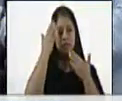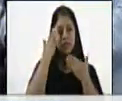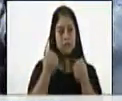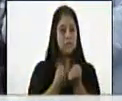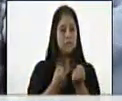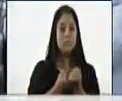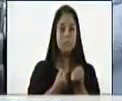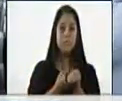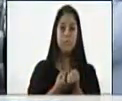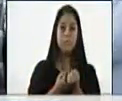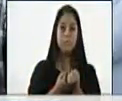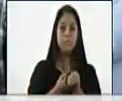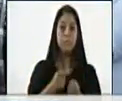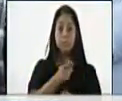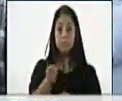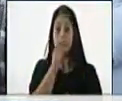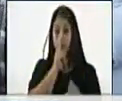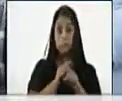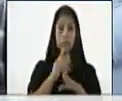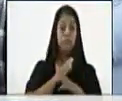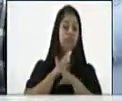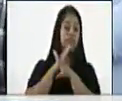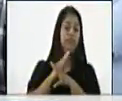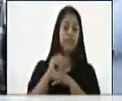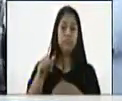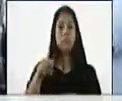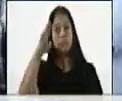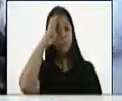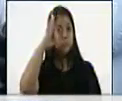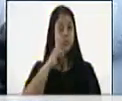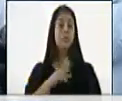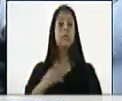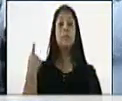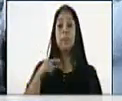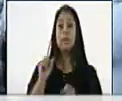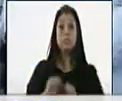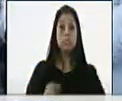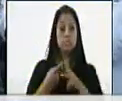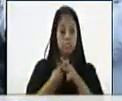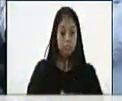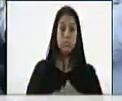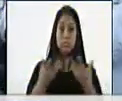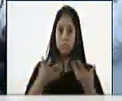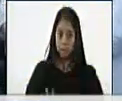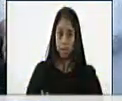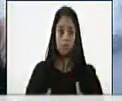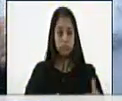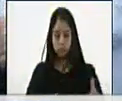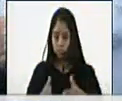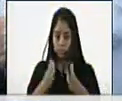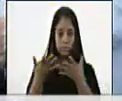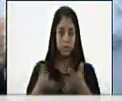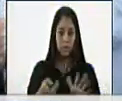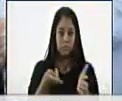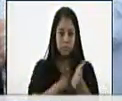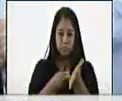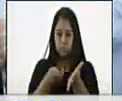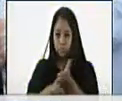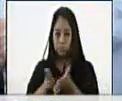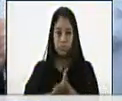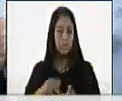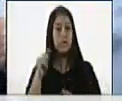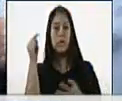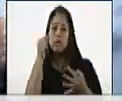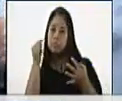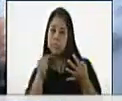dado con la seguridad de la policía para que podamos principiar a tomar debida nota de todo lo que tuvimos que